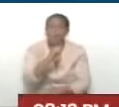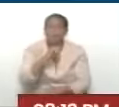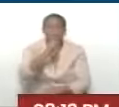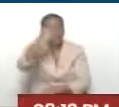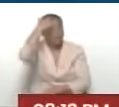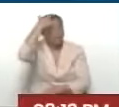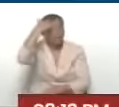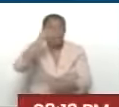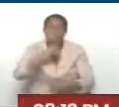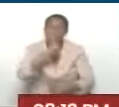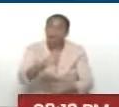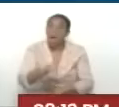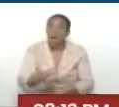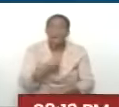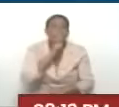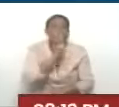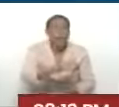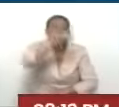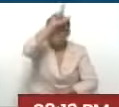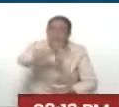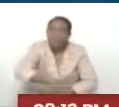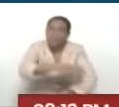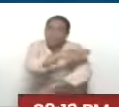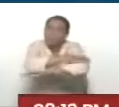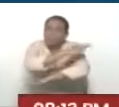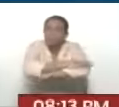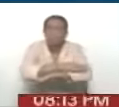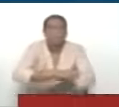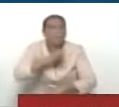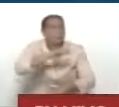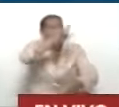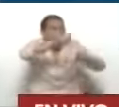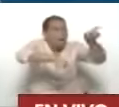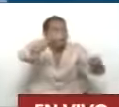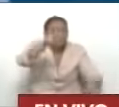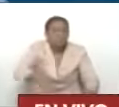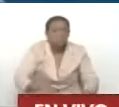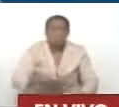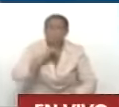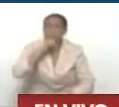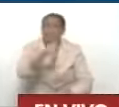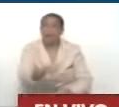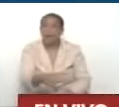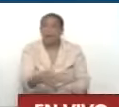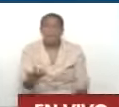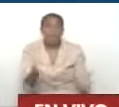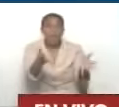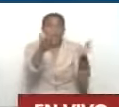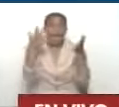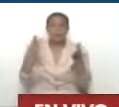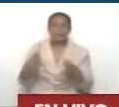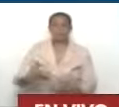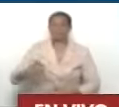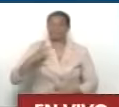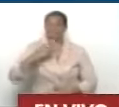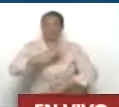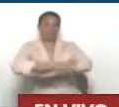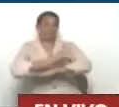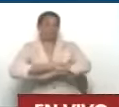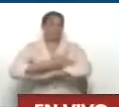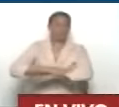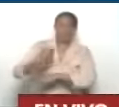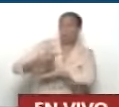perversos, malvados, mala gente. Pero cuando ganan un cargo, alcalde